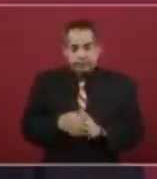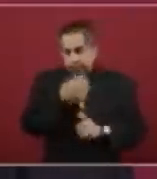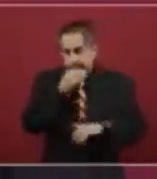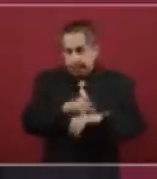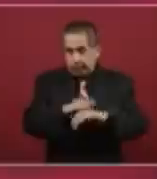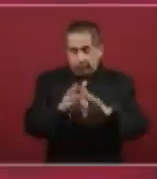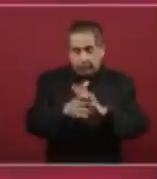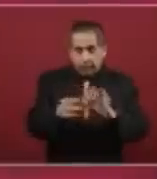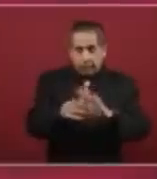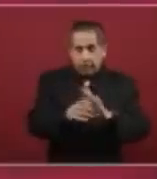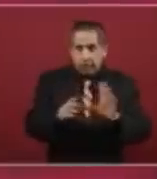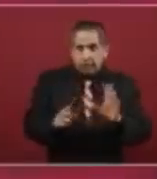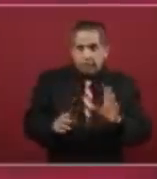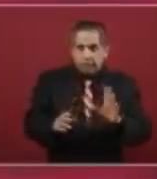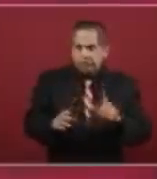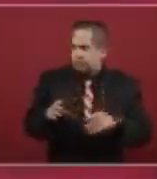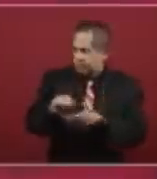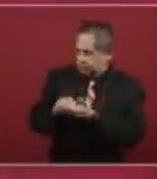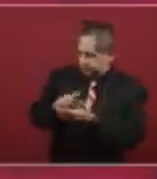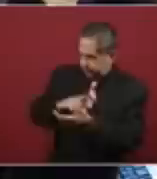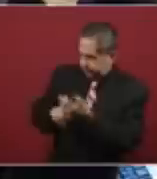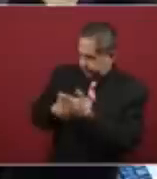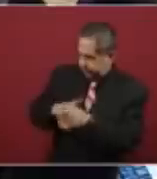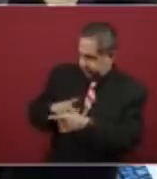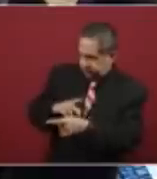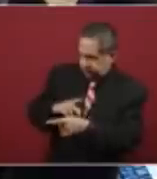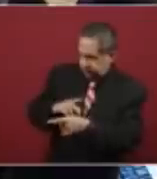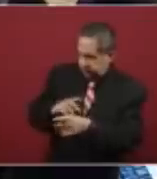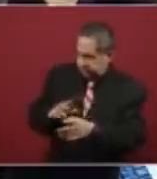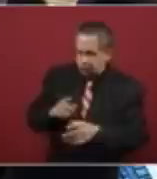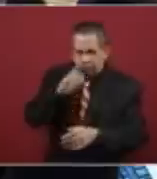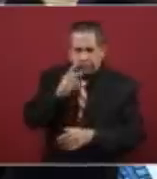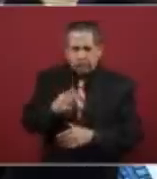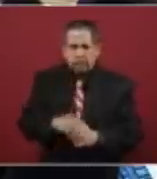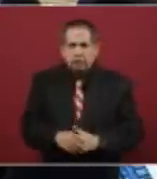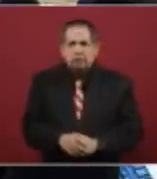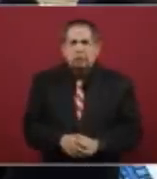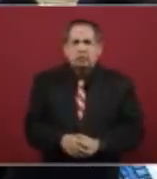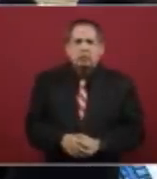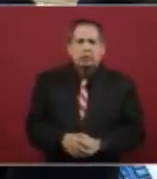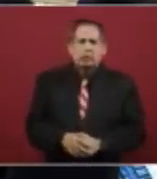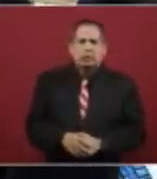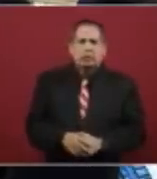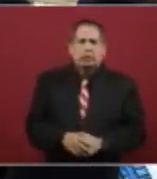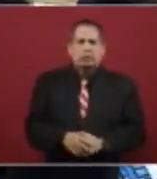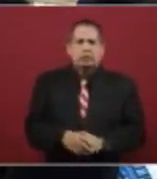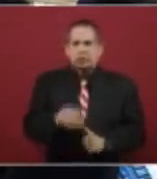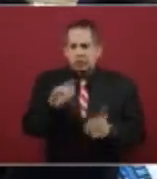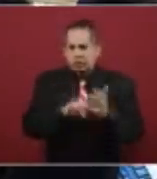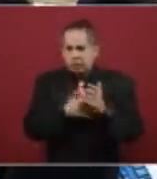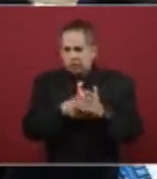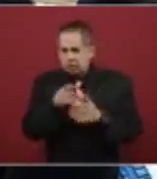que todavía… ¿Sí está? A ver… ¿Es de qué horas de la…?